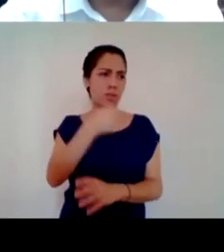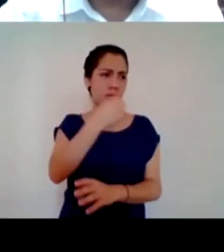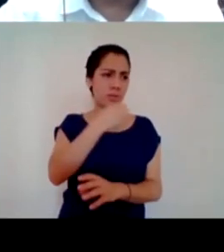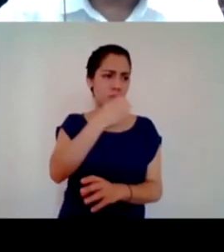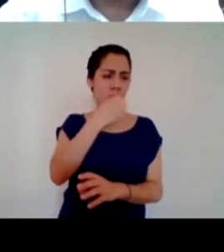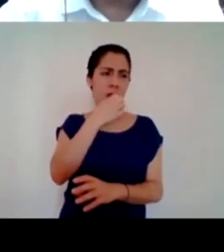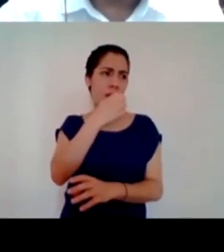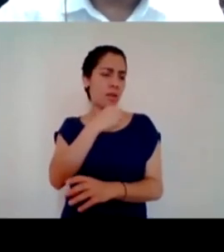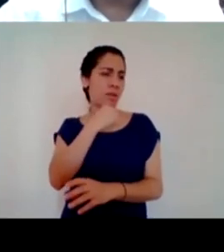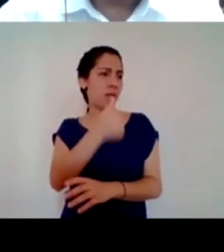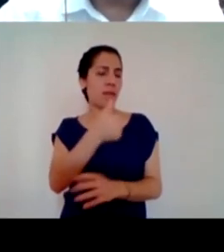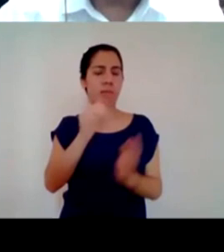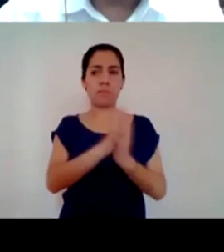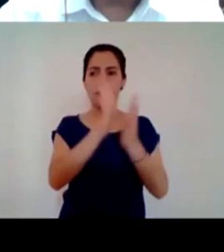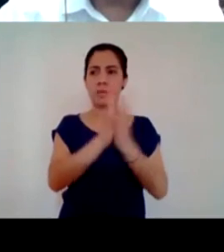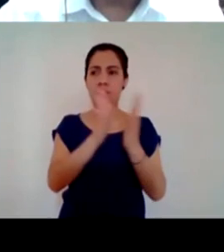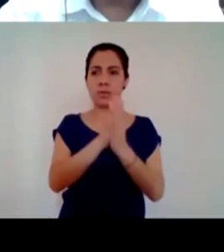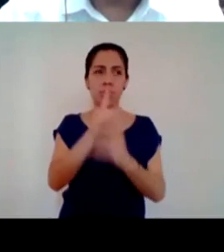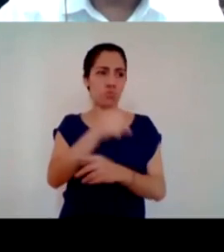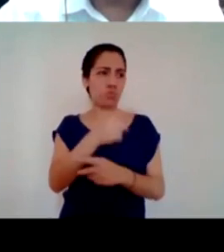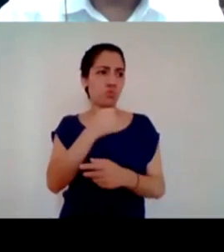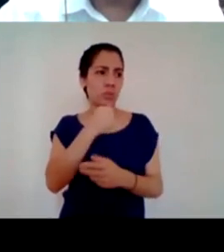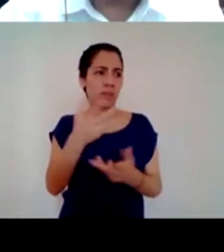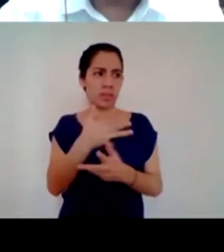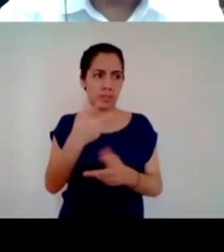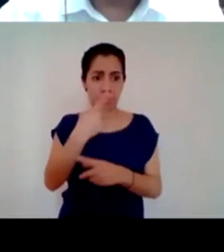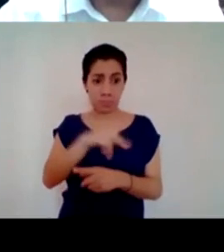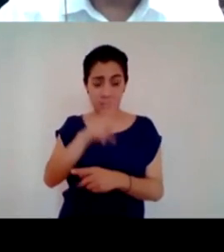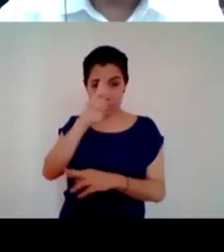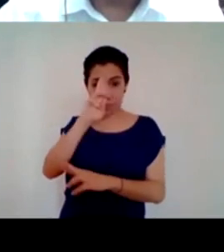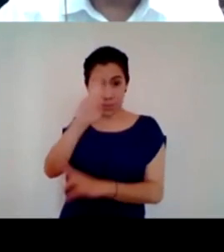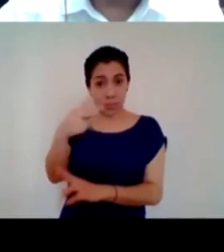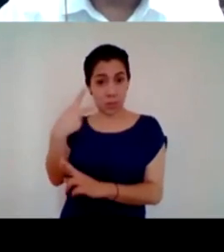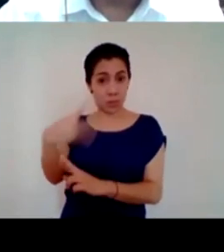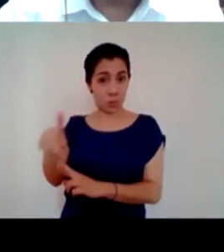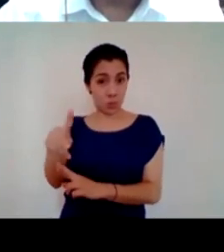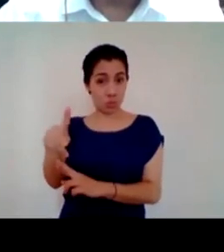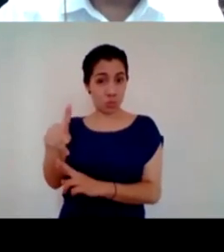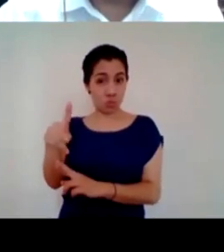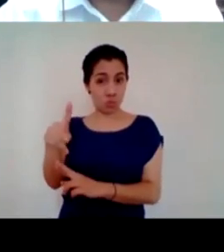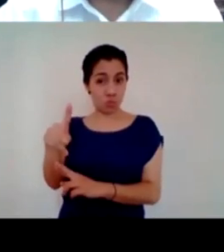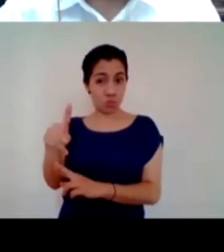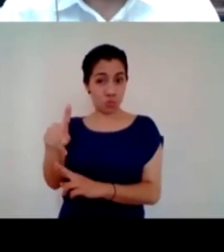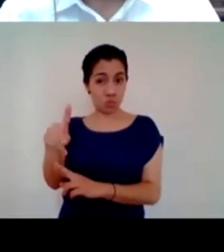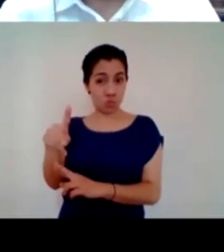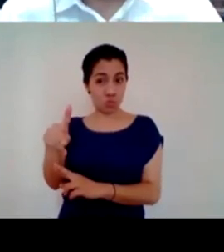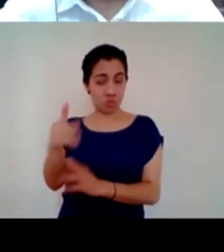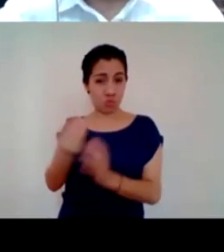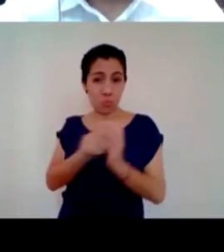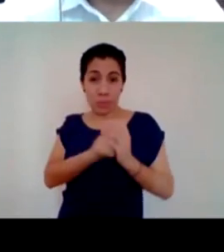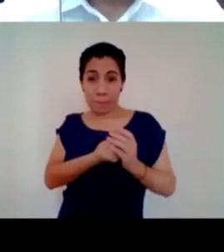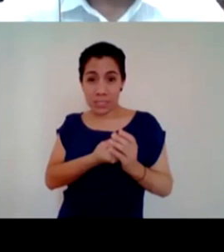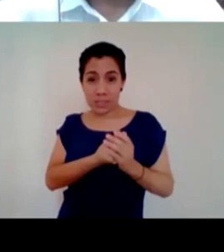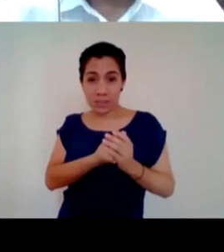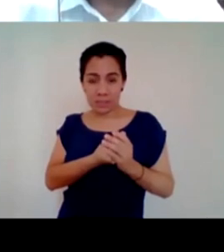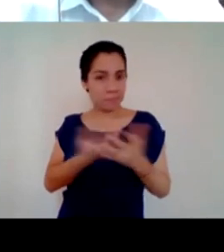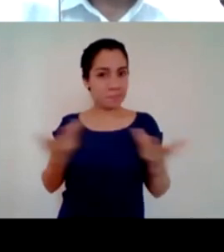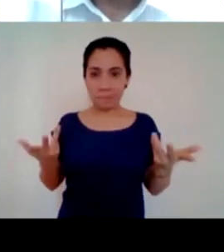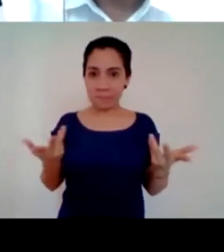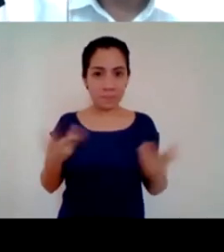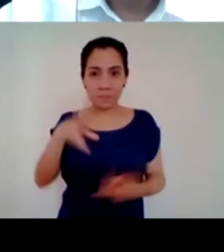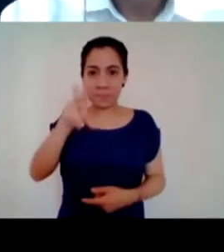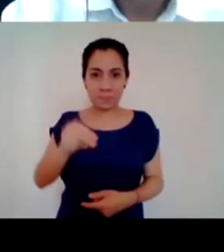no sabes qué hacer. Y entonces, pero le tengo que respetar su privacidad. O sea, activémonos también como papás, activémonos como mamás,